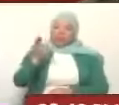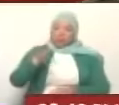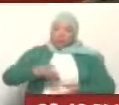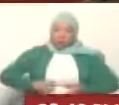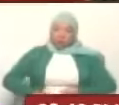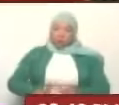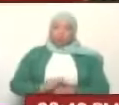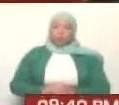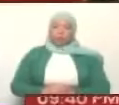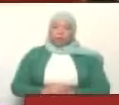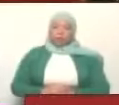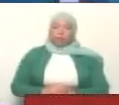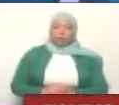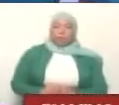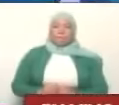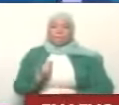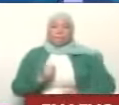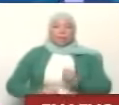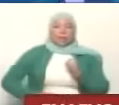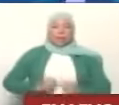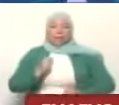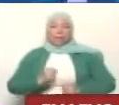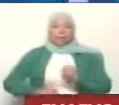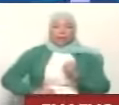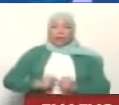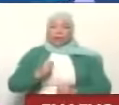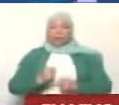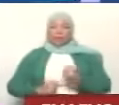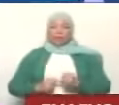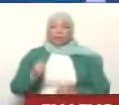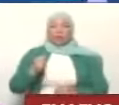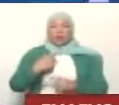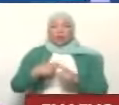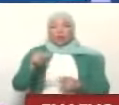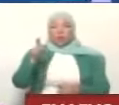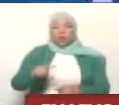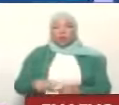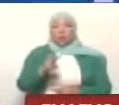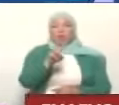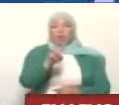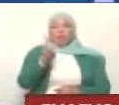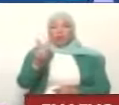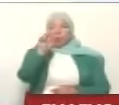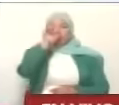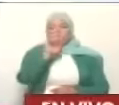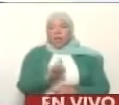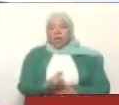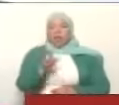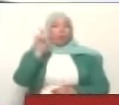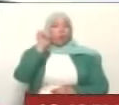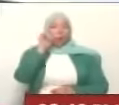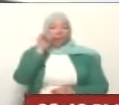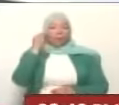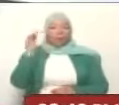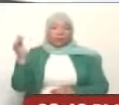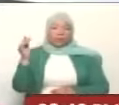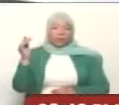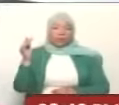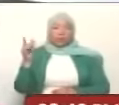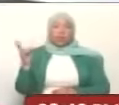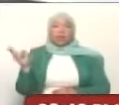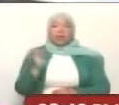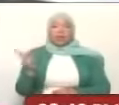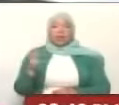Sí, el merengue urbano es lo que nos trae Santiago González, de 22 años de edad, y Daniel González. Ellos son un